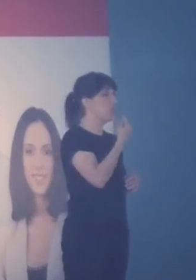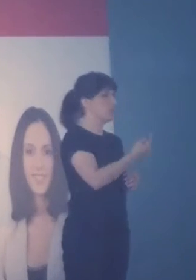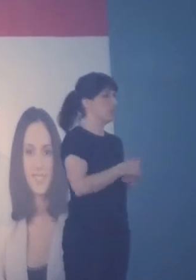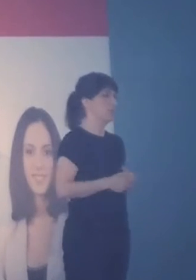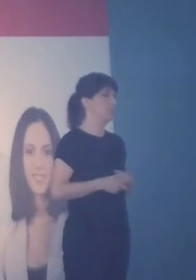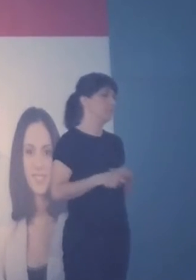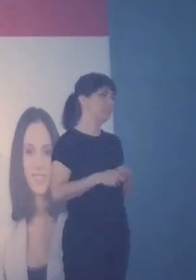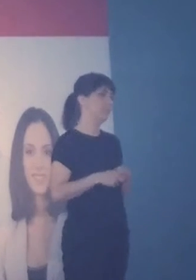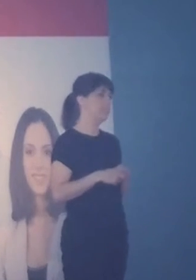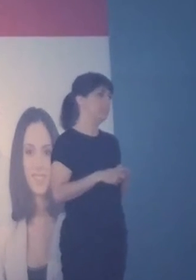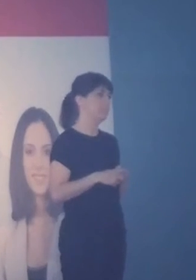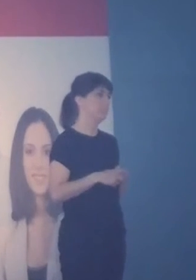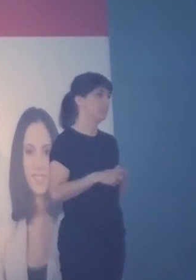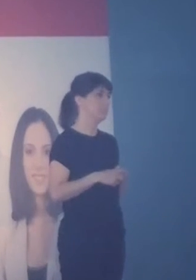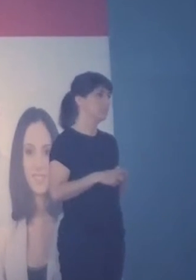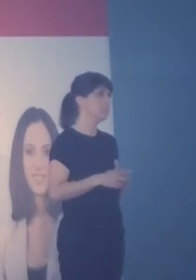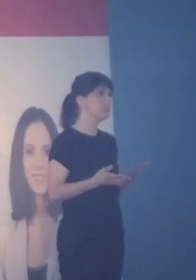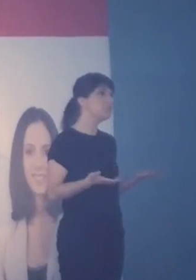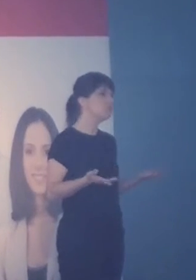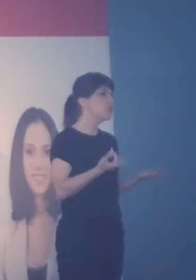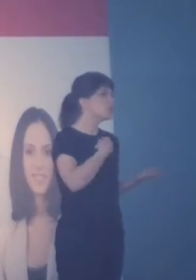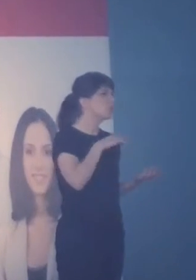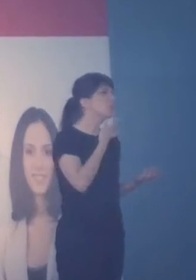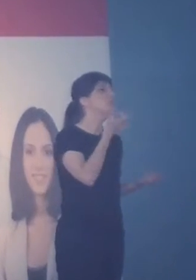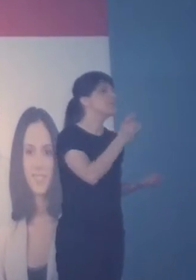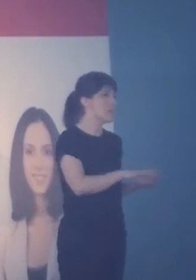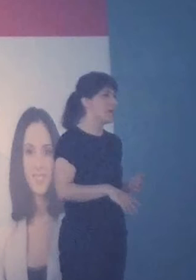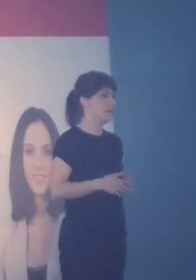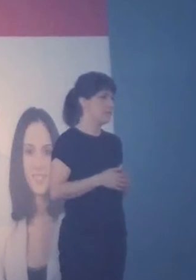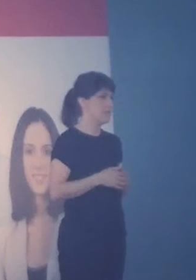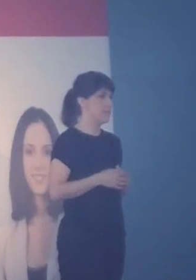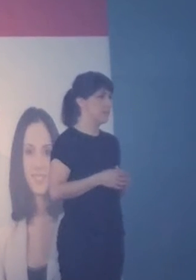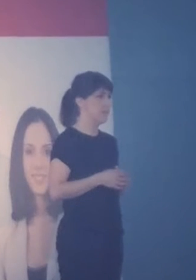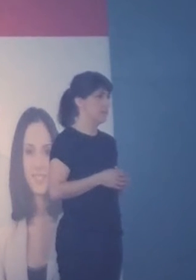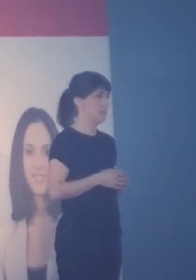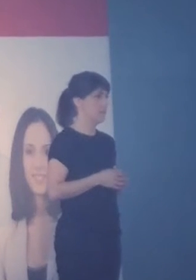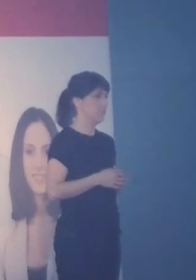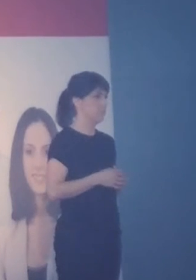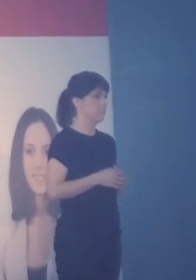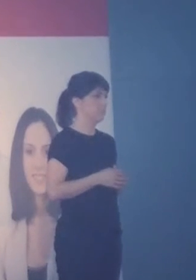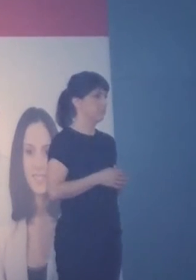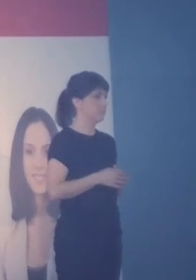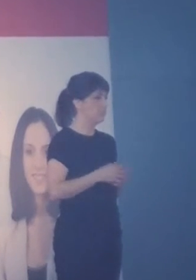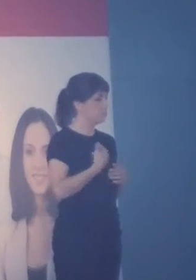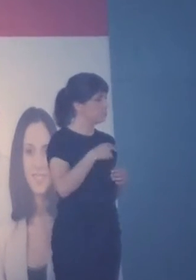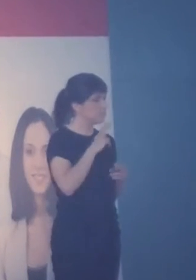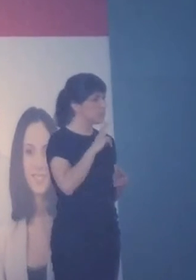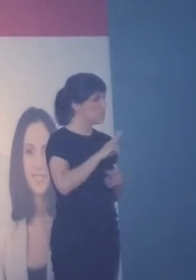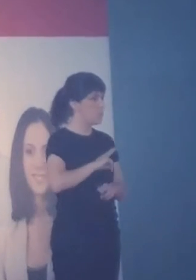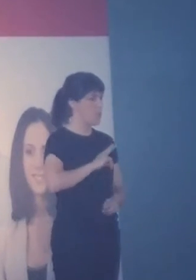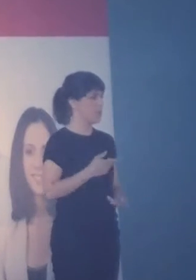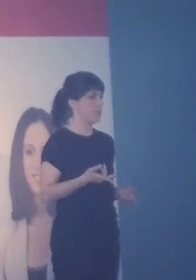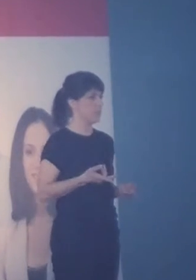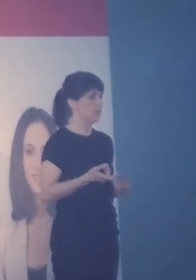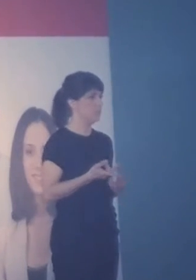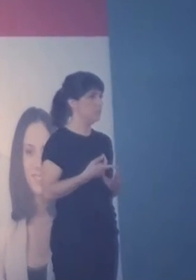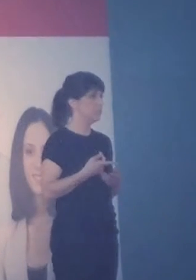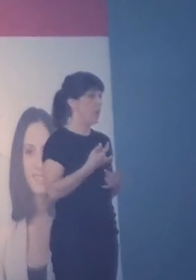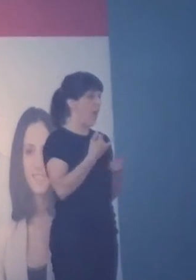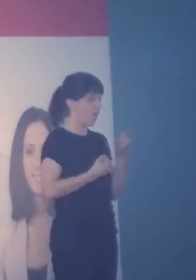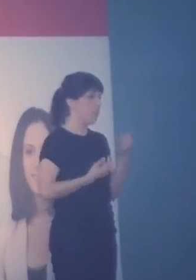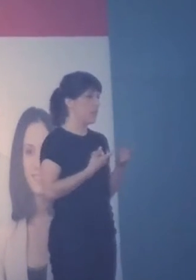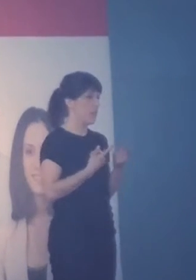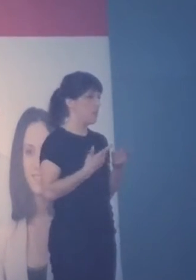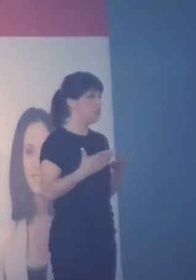di Castelao, e quen somos nós? respóndese a sí mesmo. Todos os